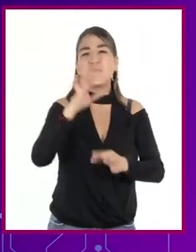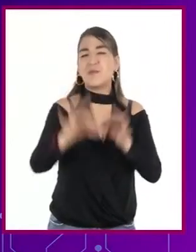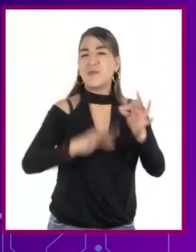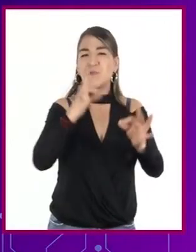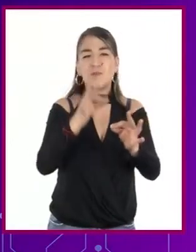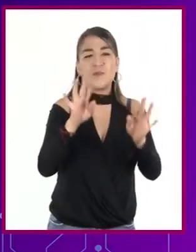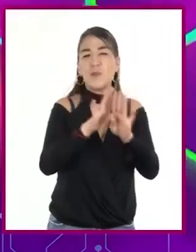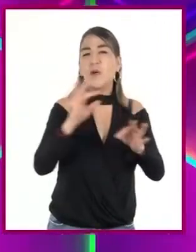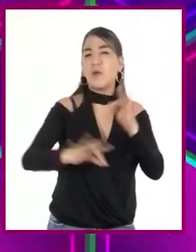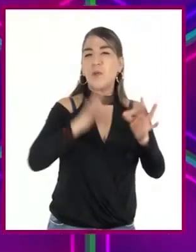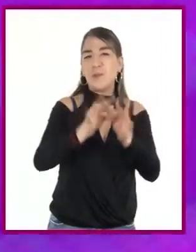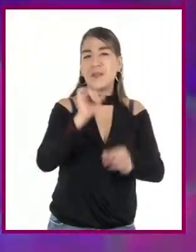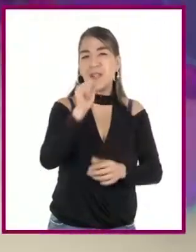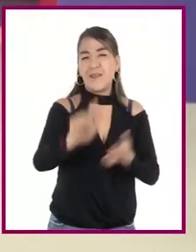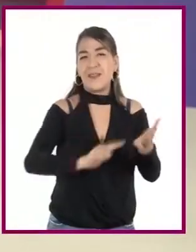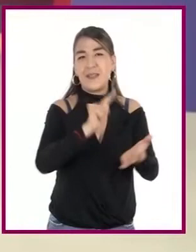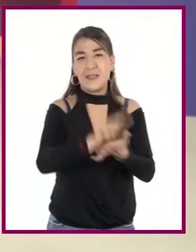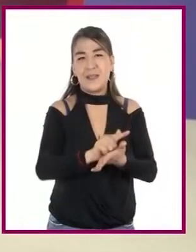segregación.